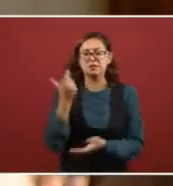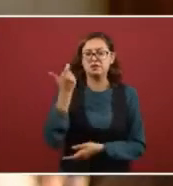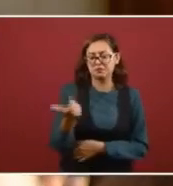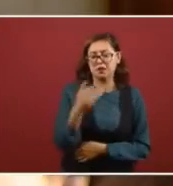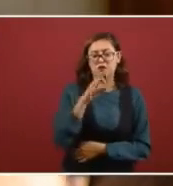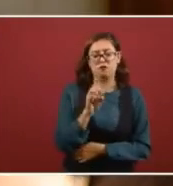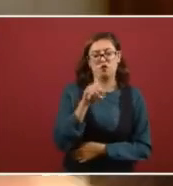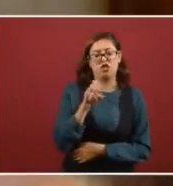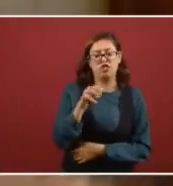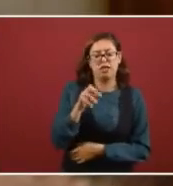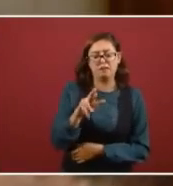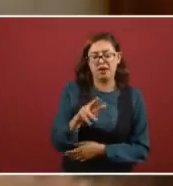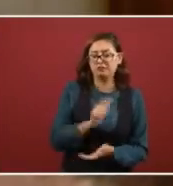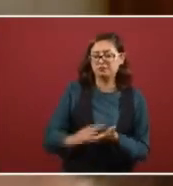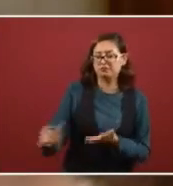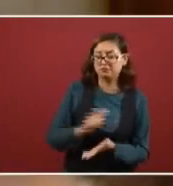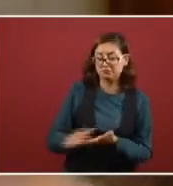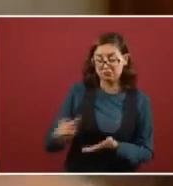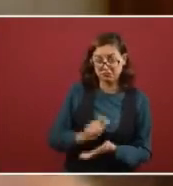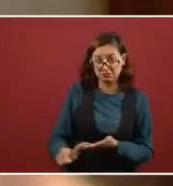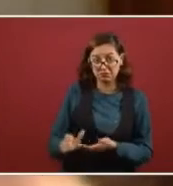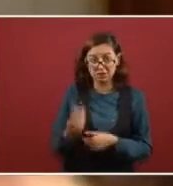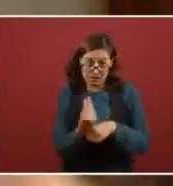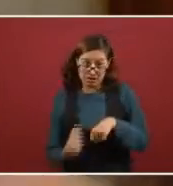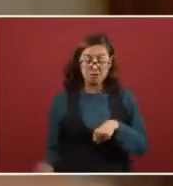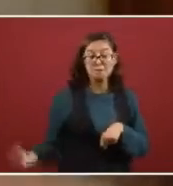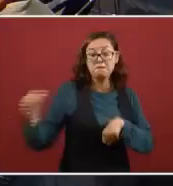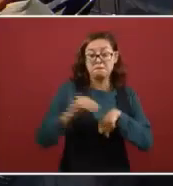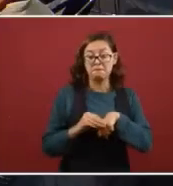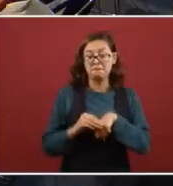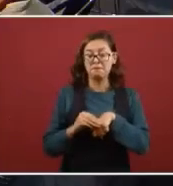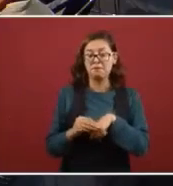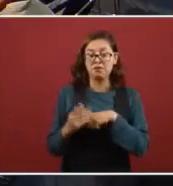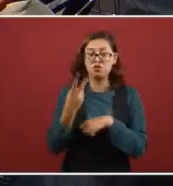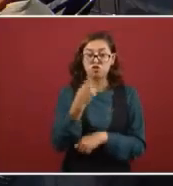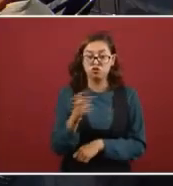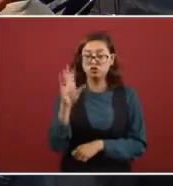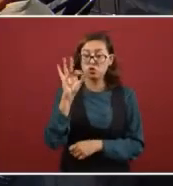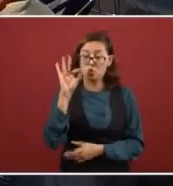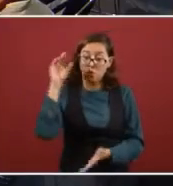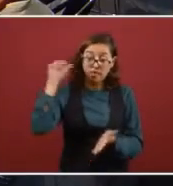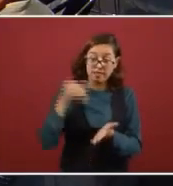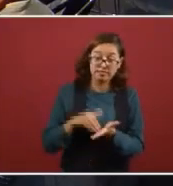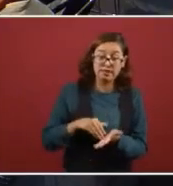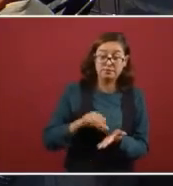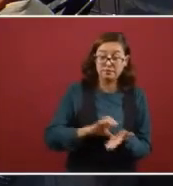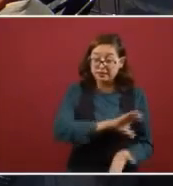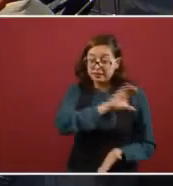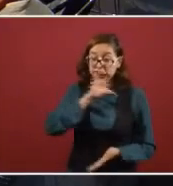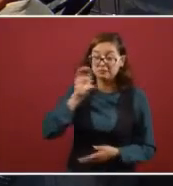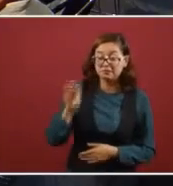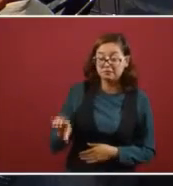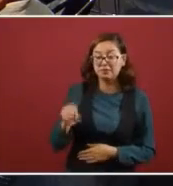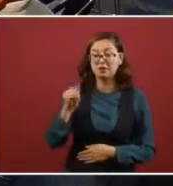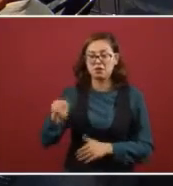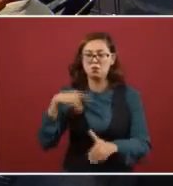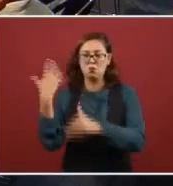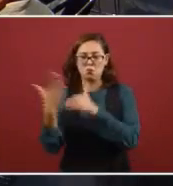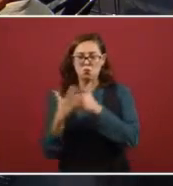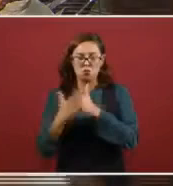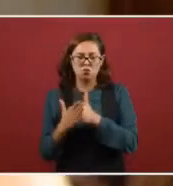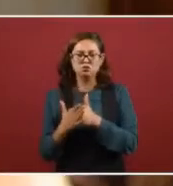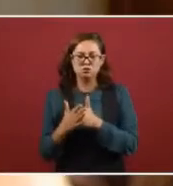FODEPAR. Además de esos 60,000, va a recibir sus 240,000. Ella está programada para ganar 3 medallas de